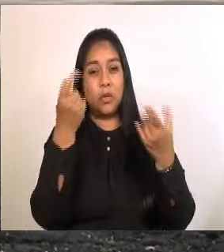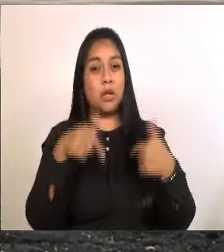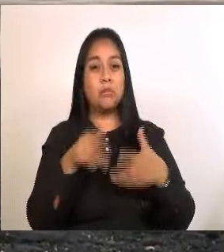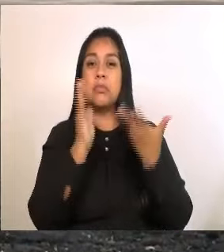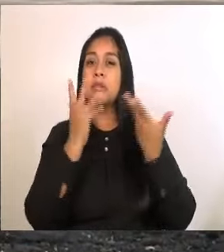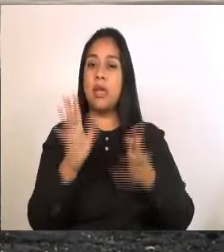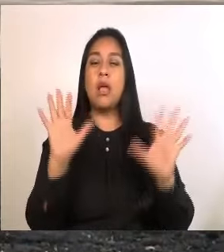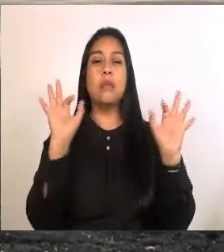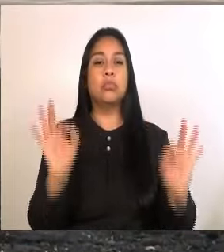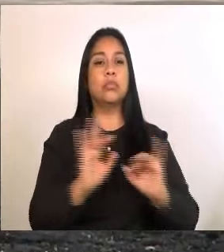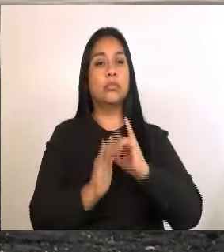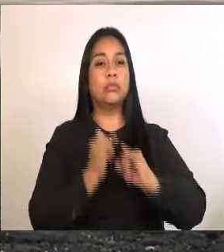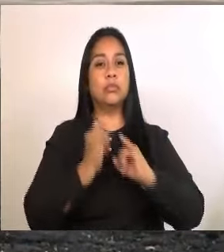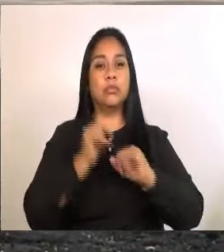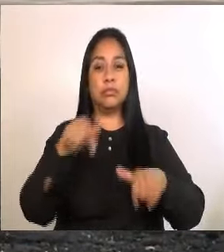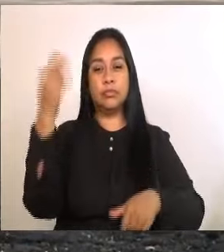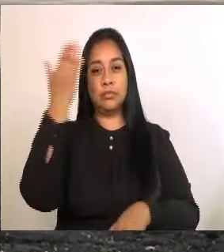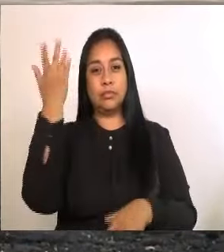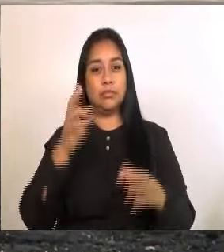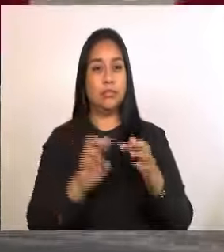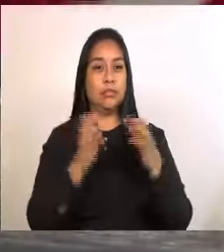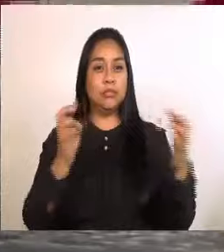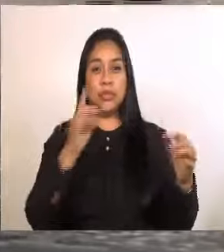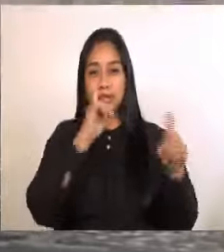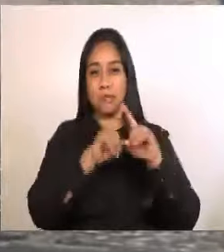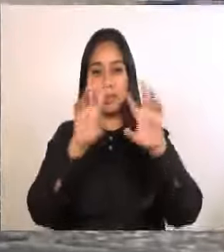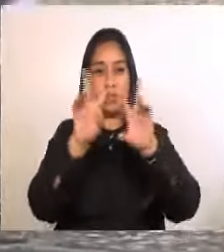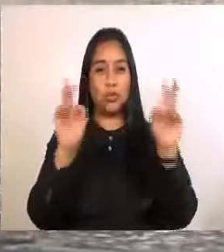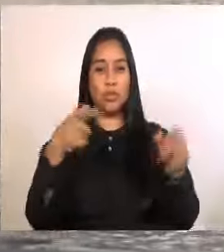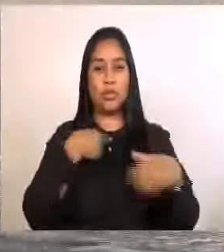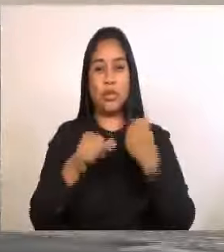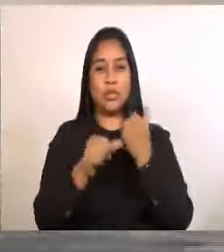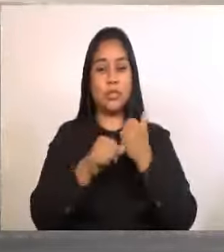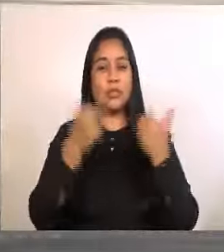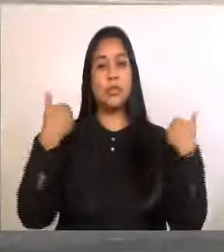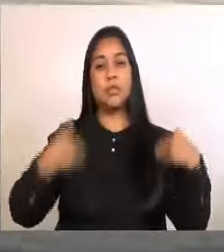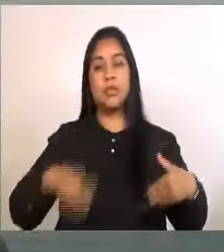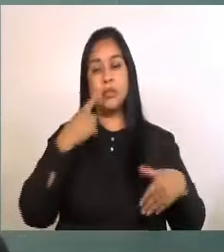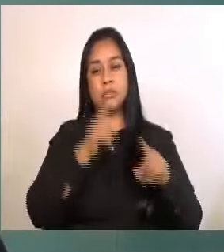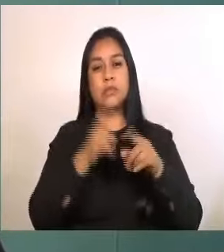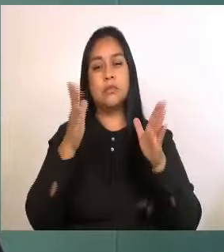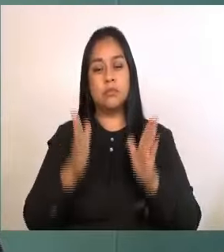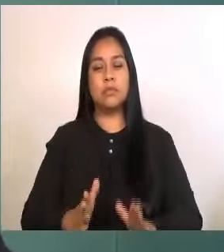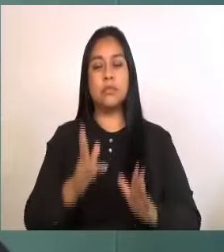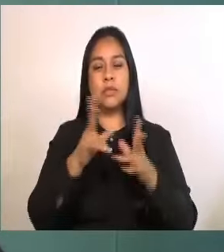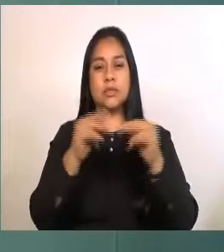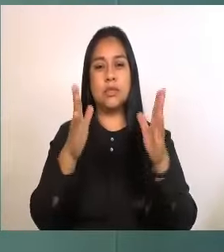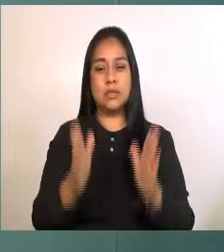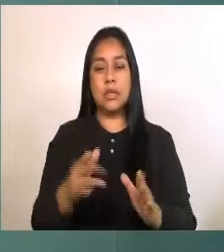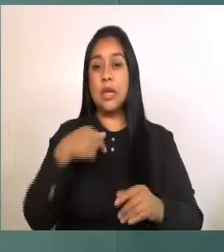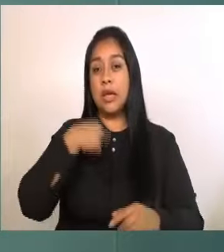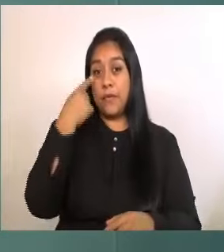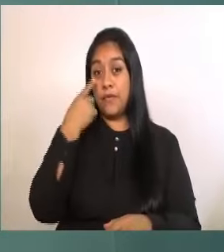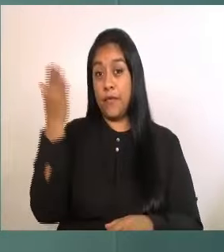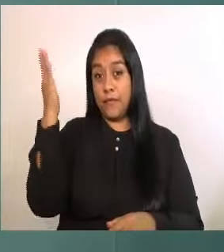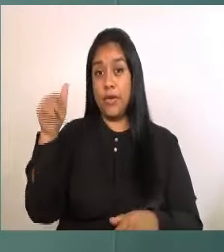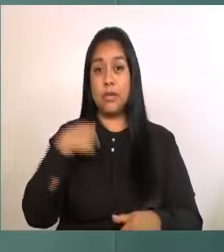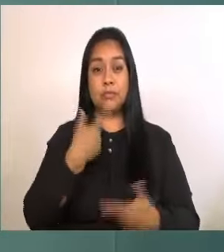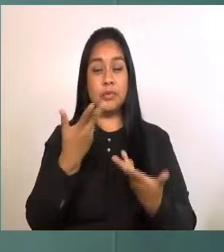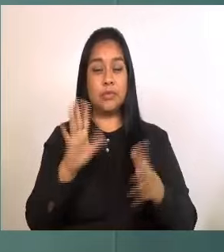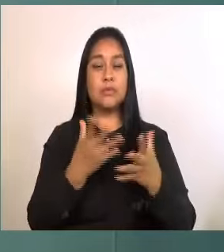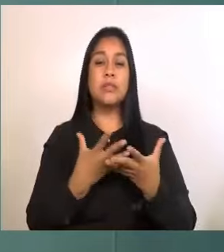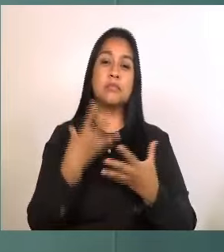damos por finalizada esta conferencia de prensa sobre la asistencia humanitaria a nuestros hermanos nicaragüenses. Presenciamos el retiro de las